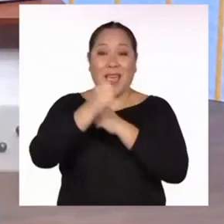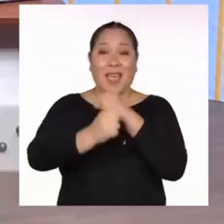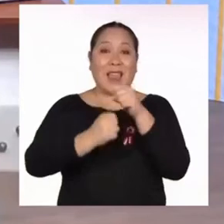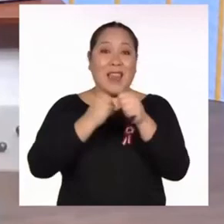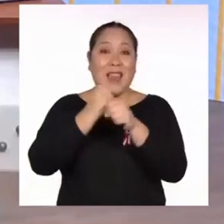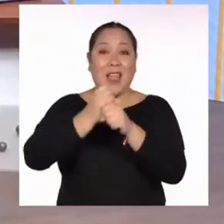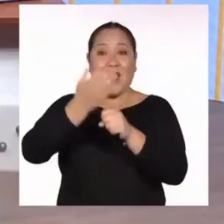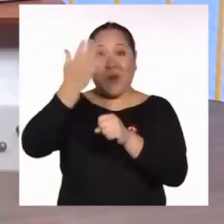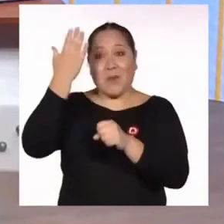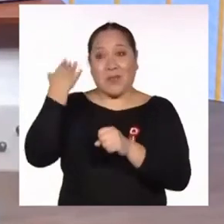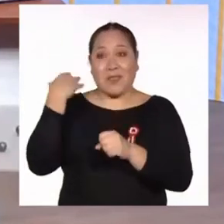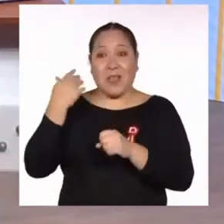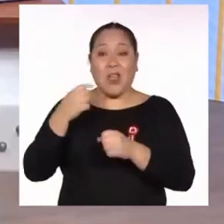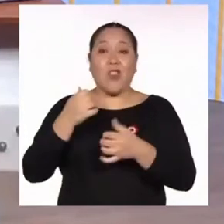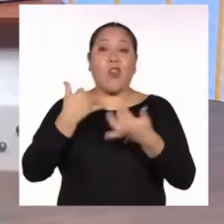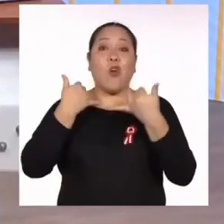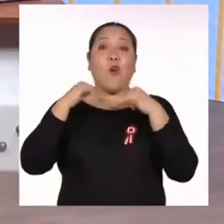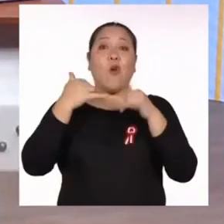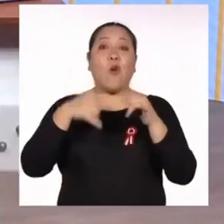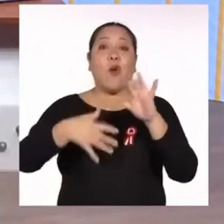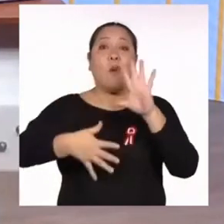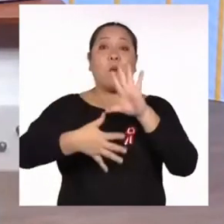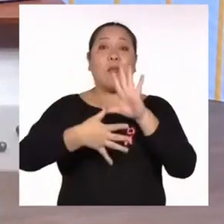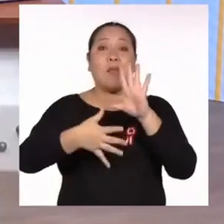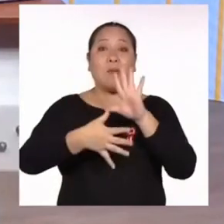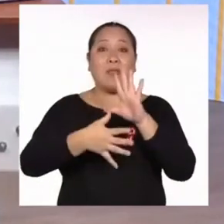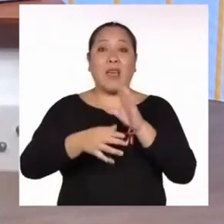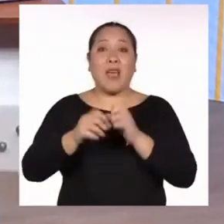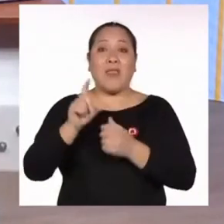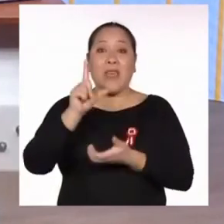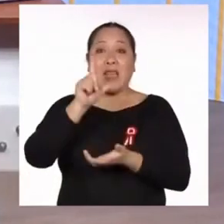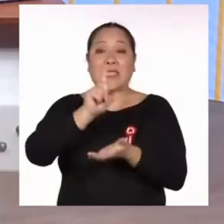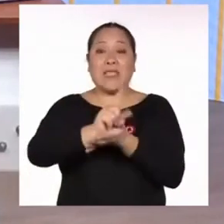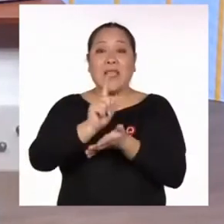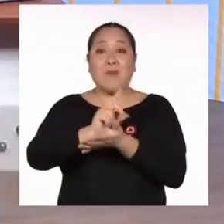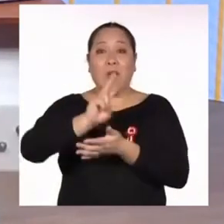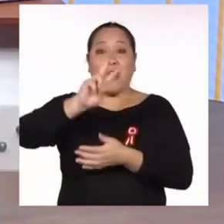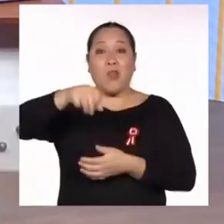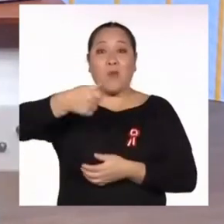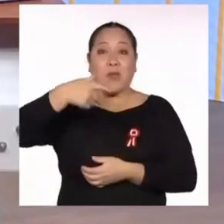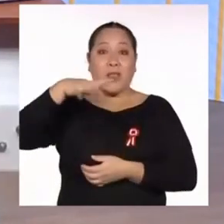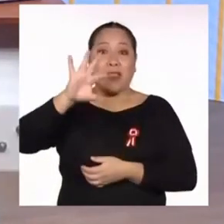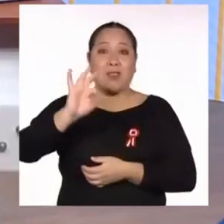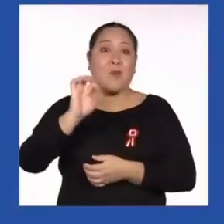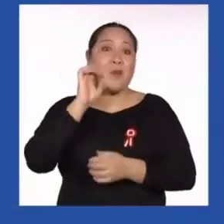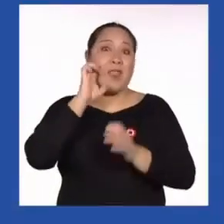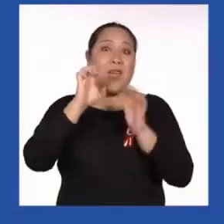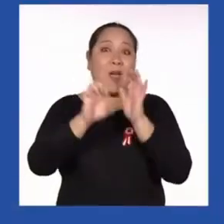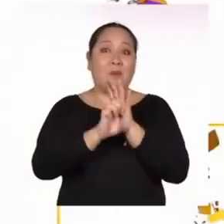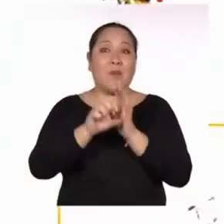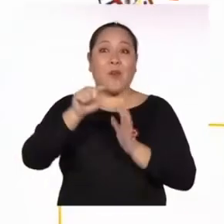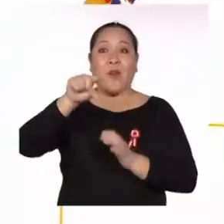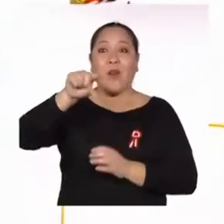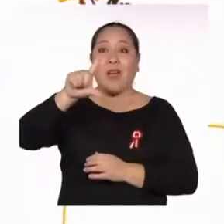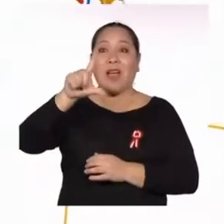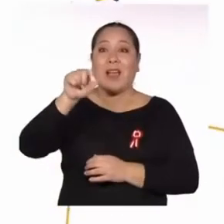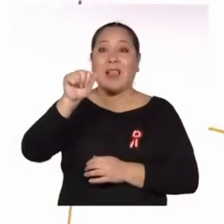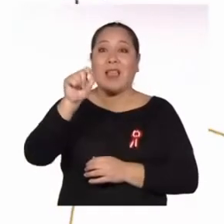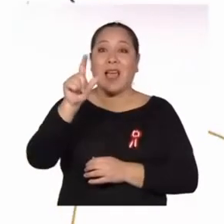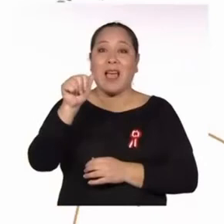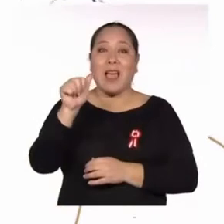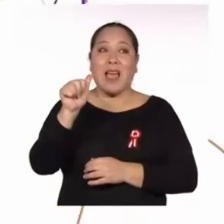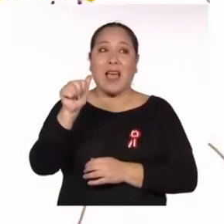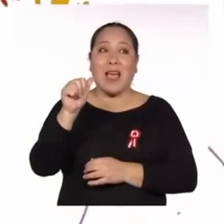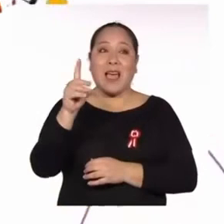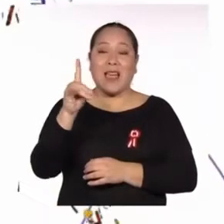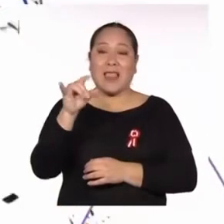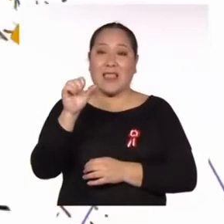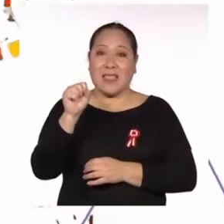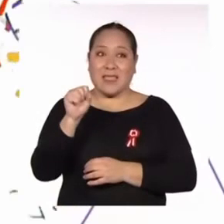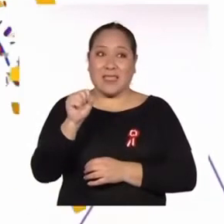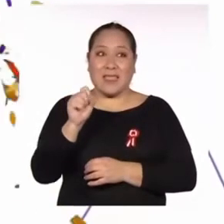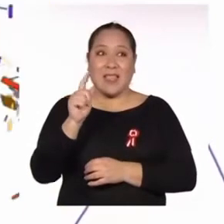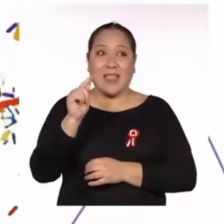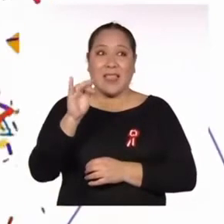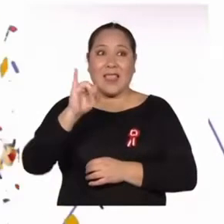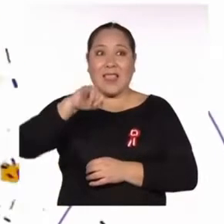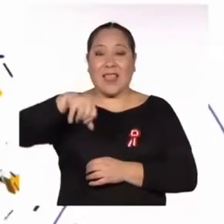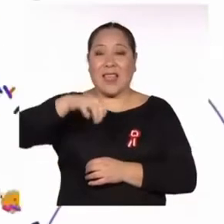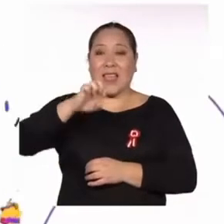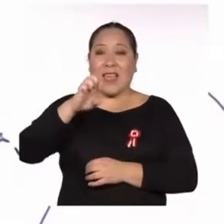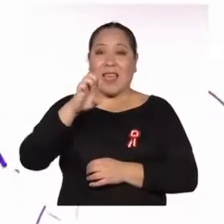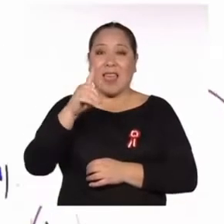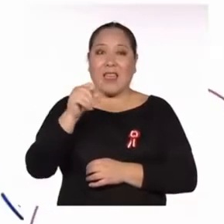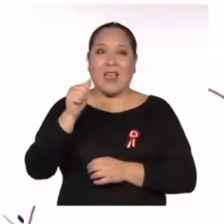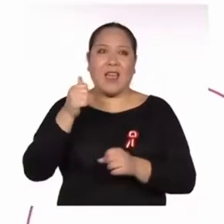2019 realizados en lima la diste head a ella se coronó como